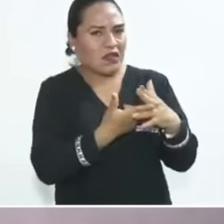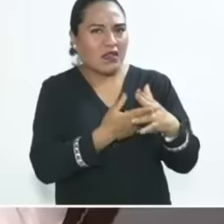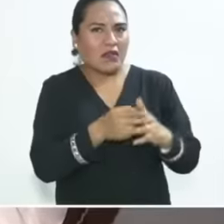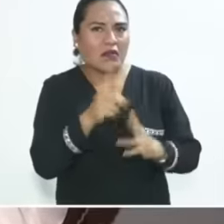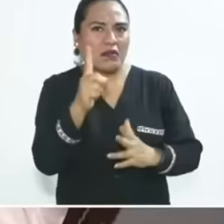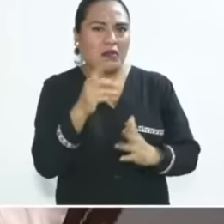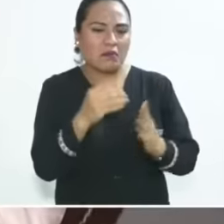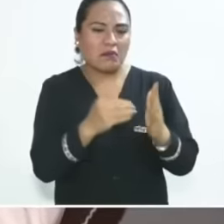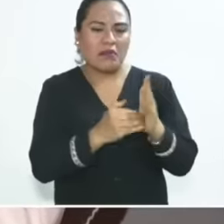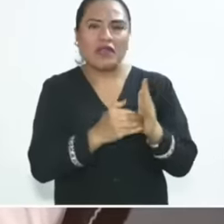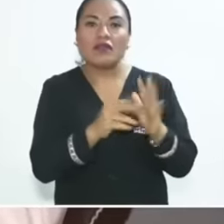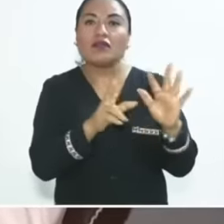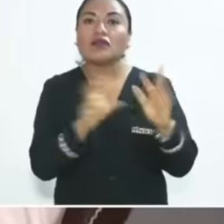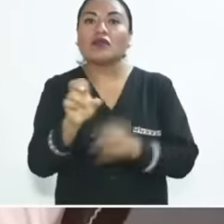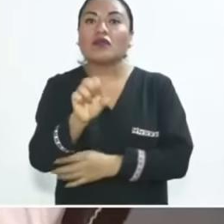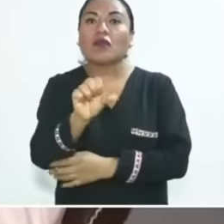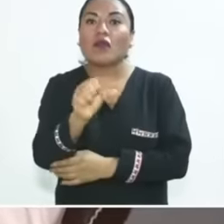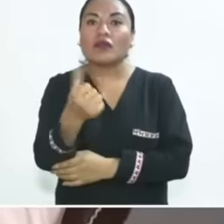1811,